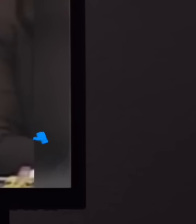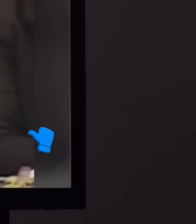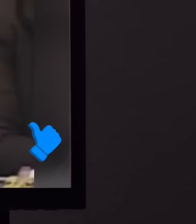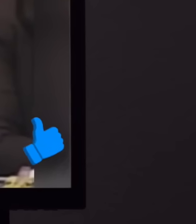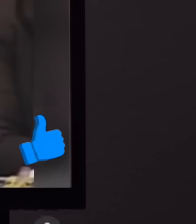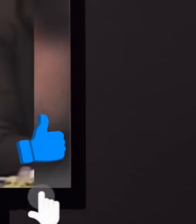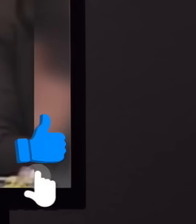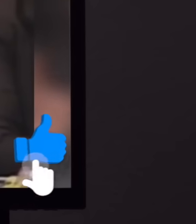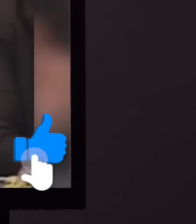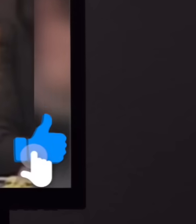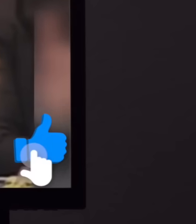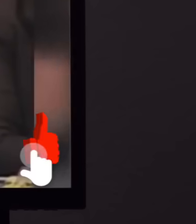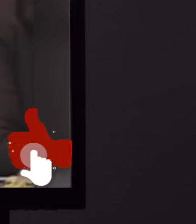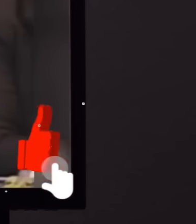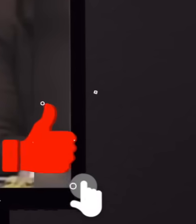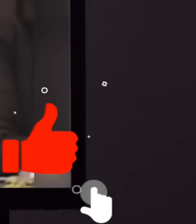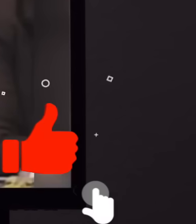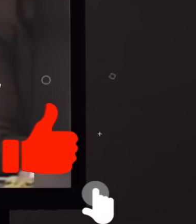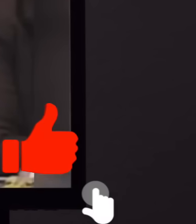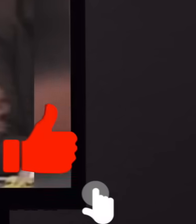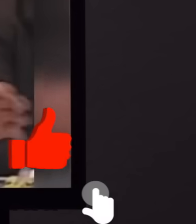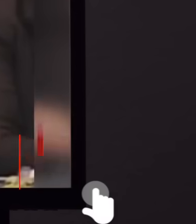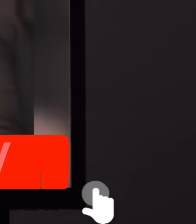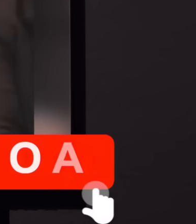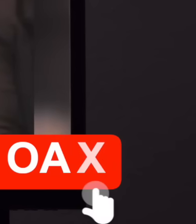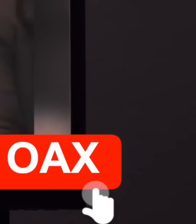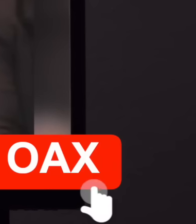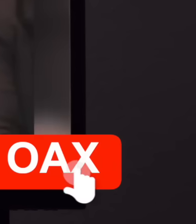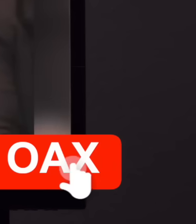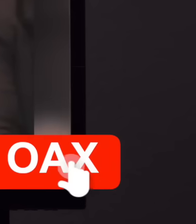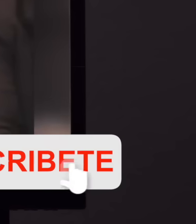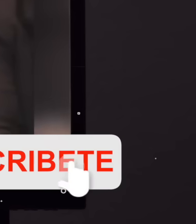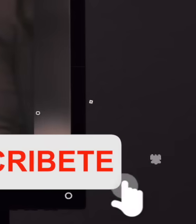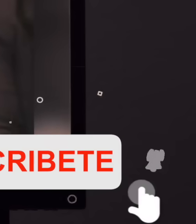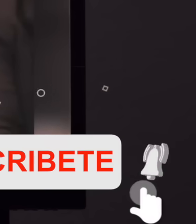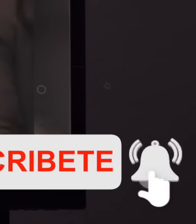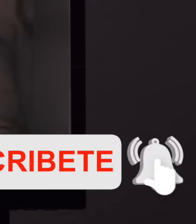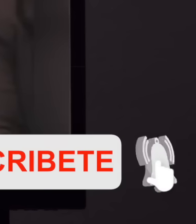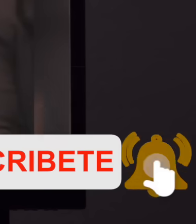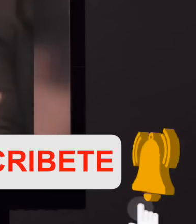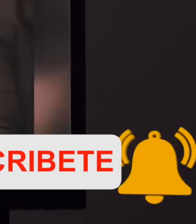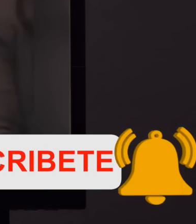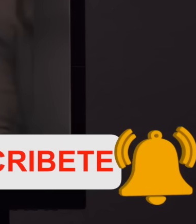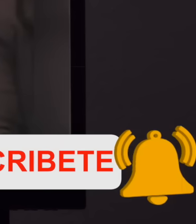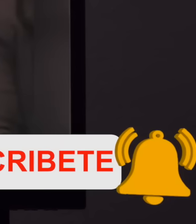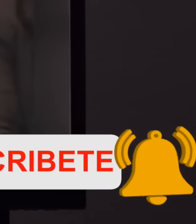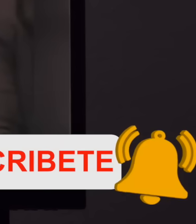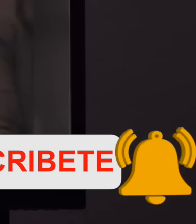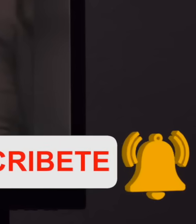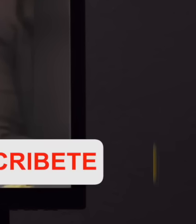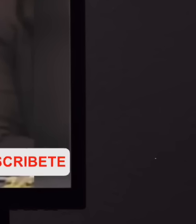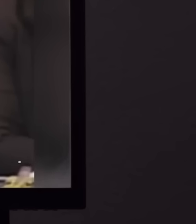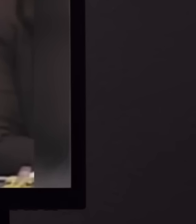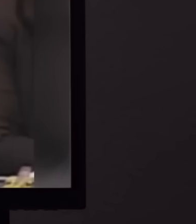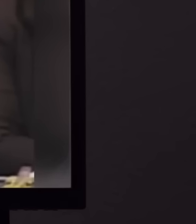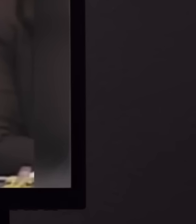un delito. Yo estoy a su disposición, yo si no tendré ninguna cobijo de fuero, estoy a